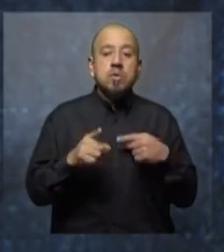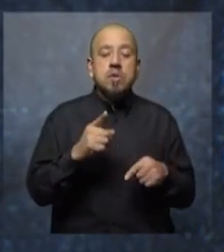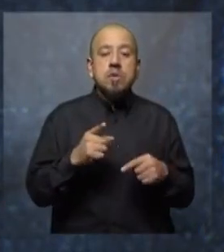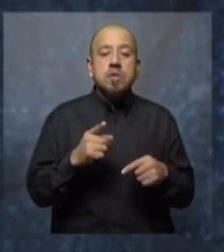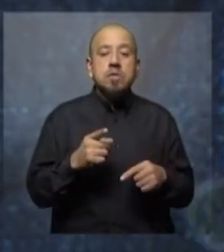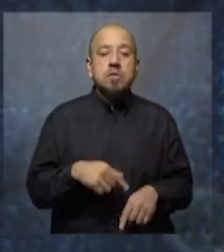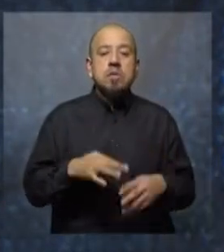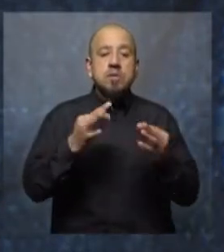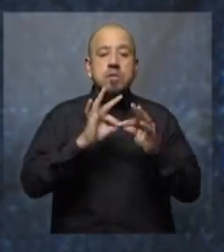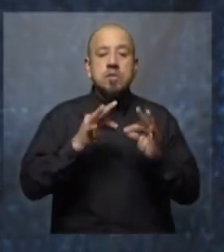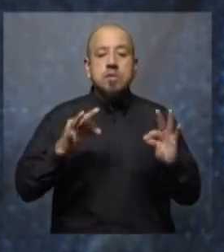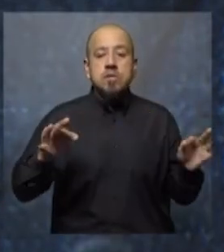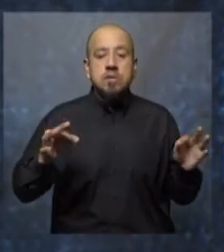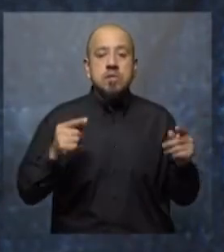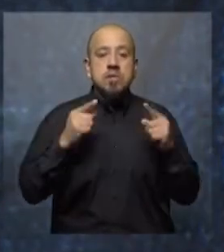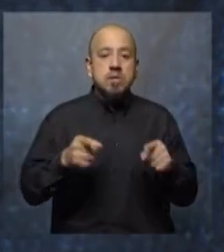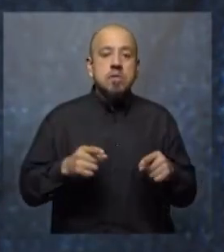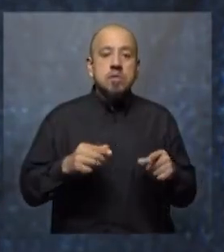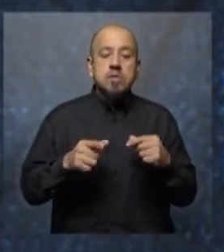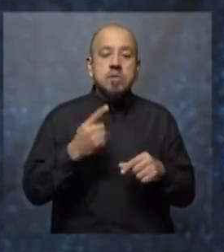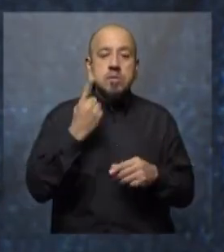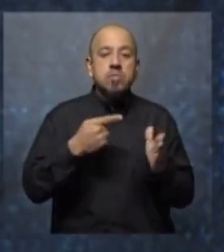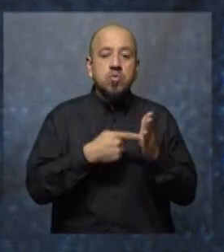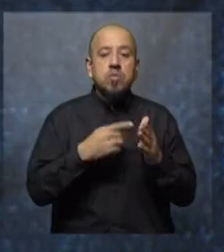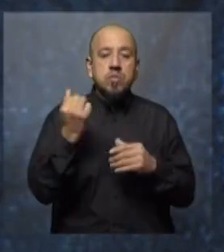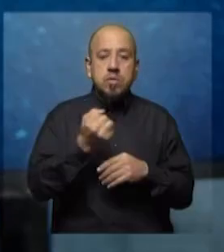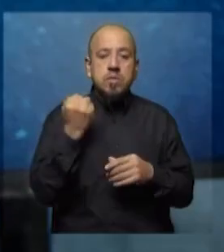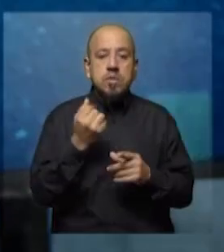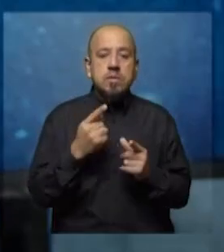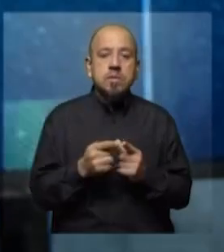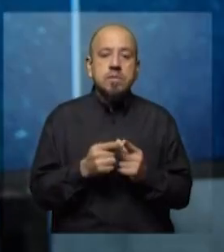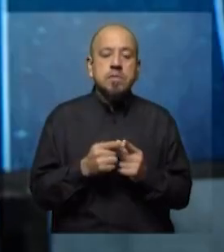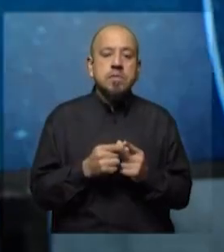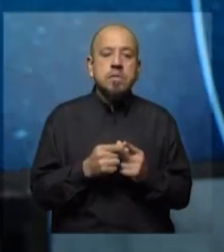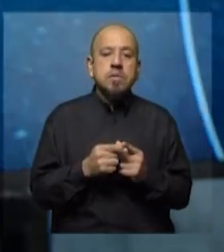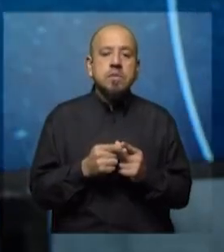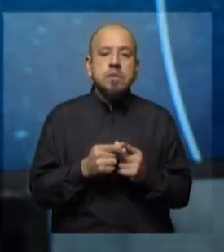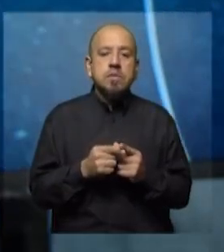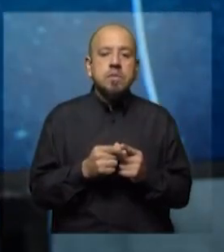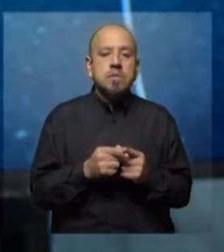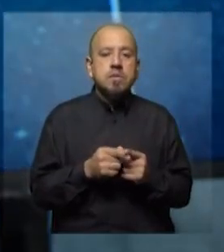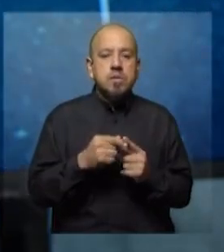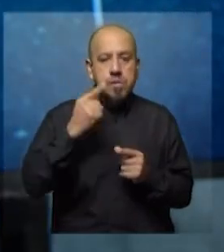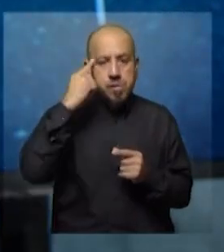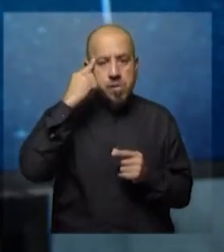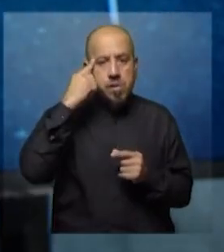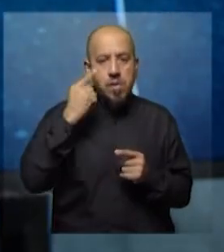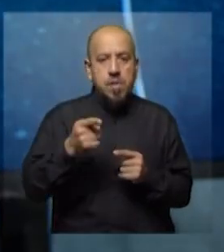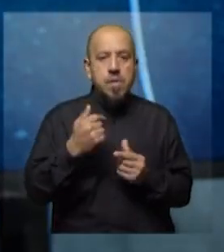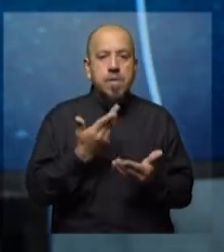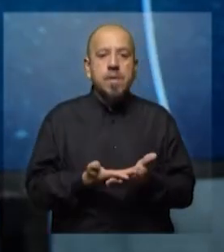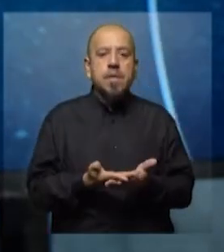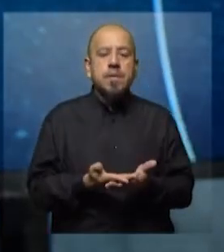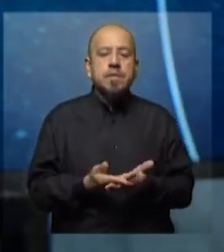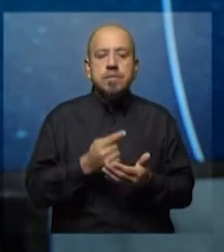consignas no que a uno se le dan ese para mí es el punto clave y en esa en ese sentido pensando también en este planteo